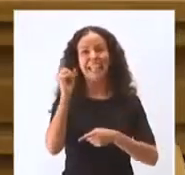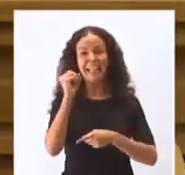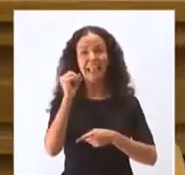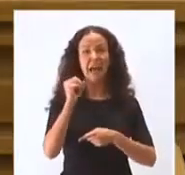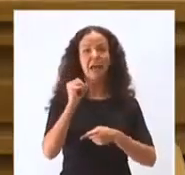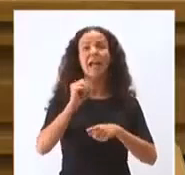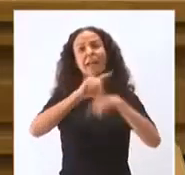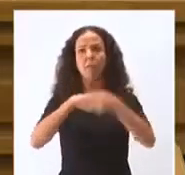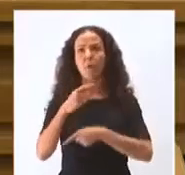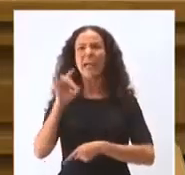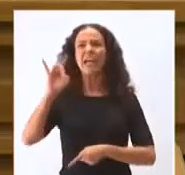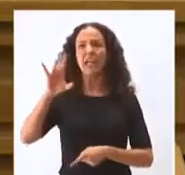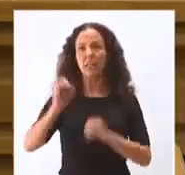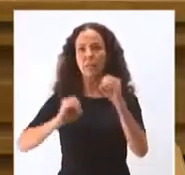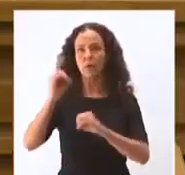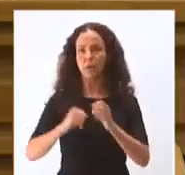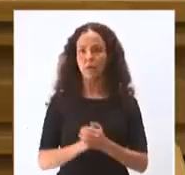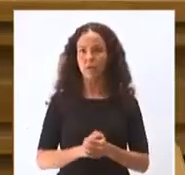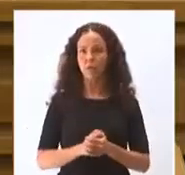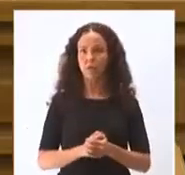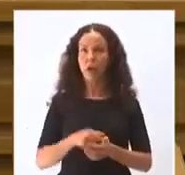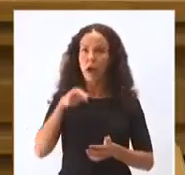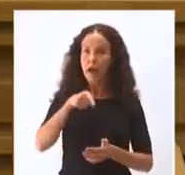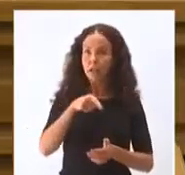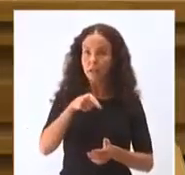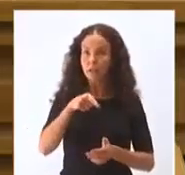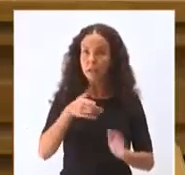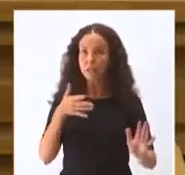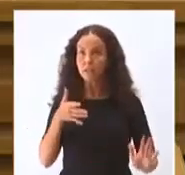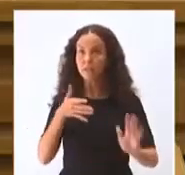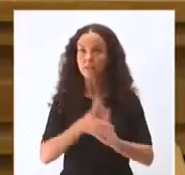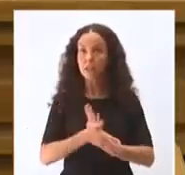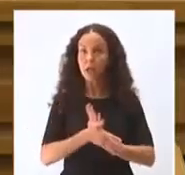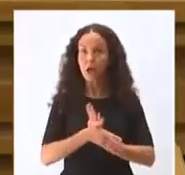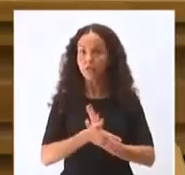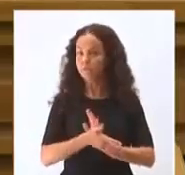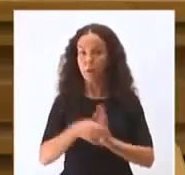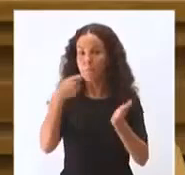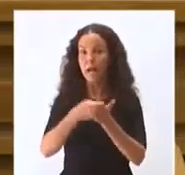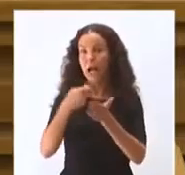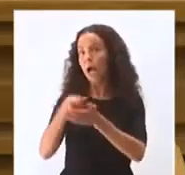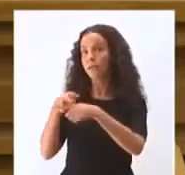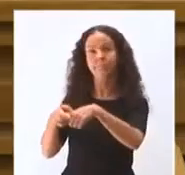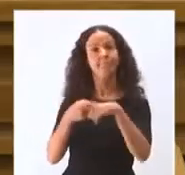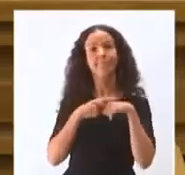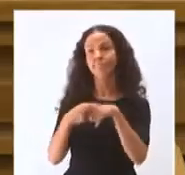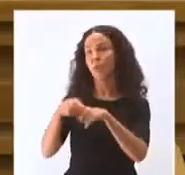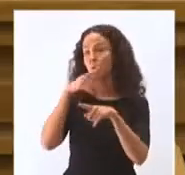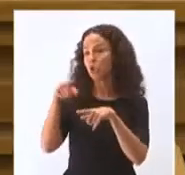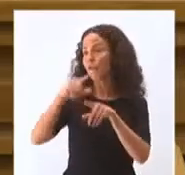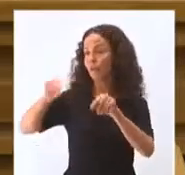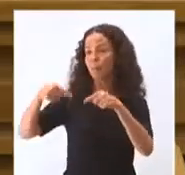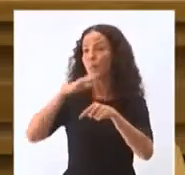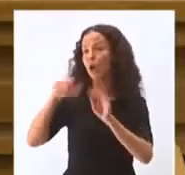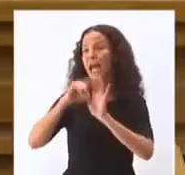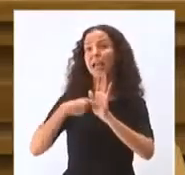15 así que se trata de pagarlos como diría mi hijo a pachas lo que pactamos si esto se firma se llama lo dice la